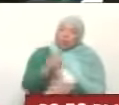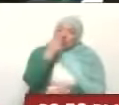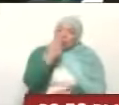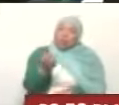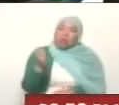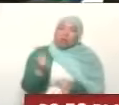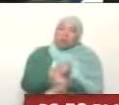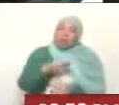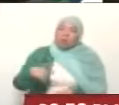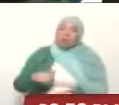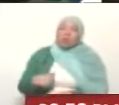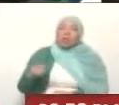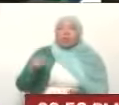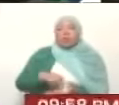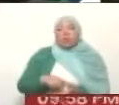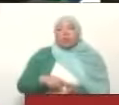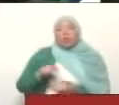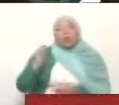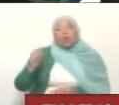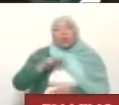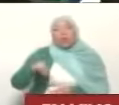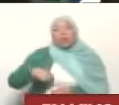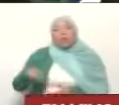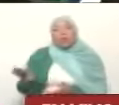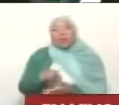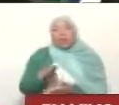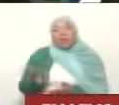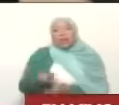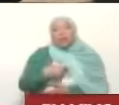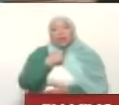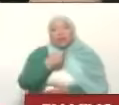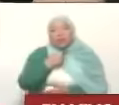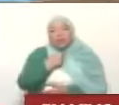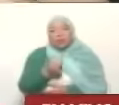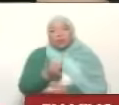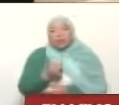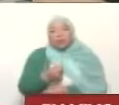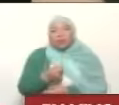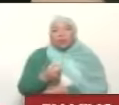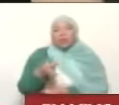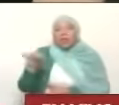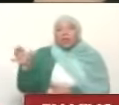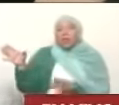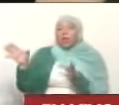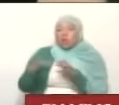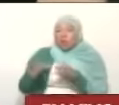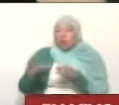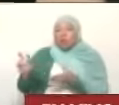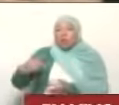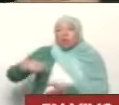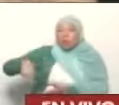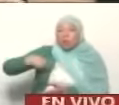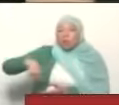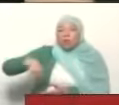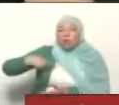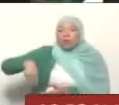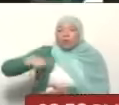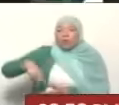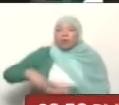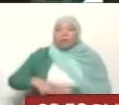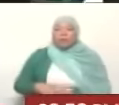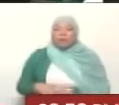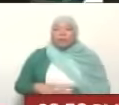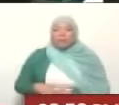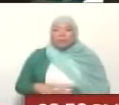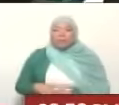Que lo siguiéramos intentando. Y bueno, nosotros ya estamos aquí ensayando nuestra canción. Pronto nos verá. Tenemos un grupo. Y baile. Somos un dúo. Y la